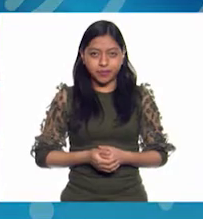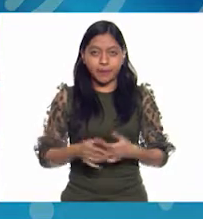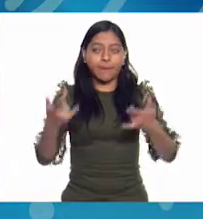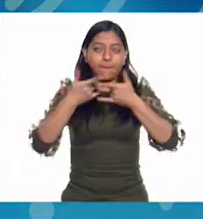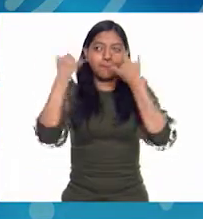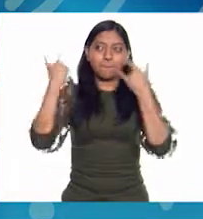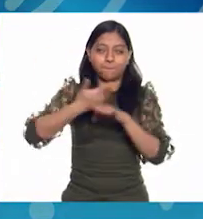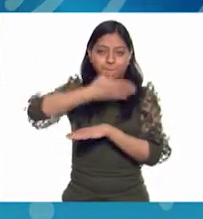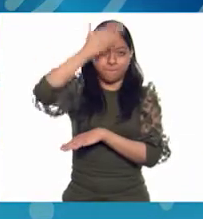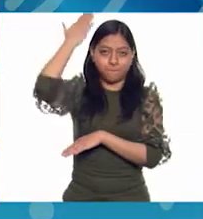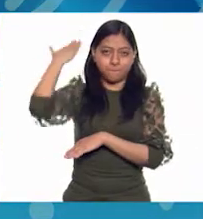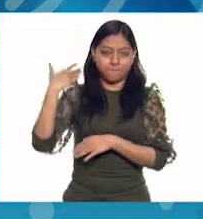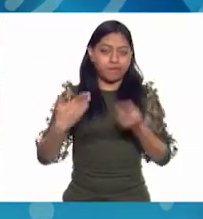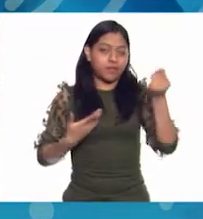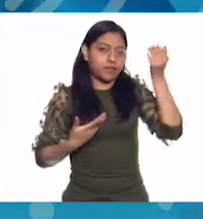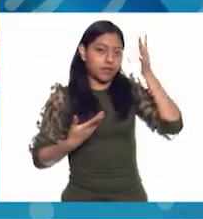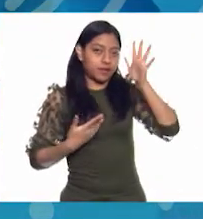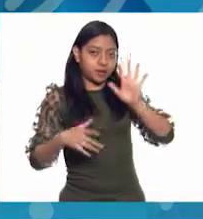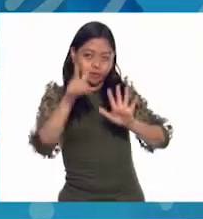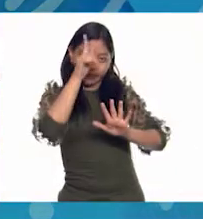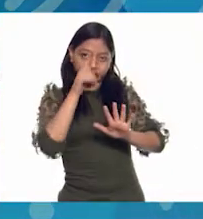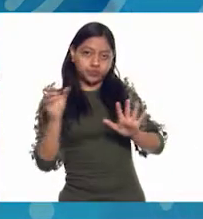Leyendas de los eclipses.